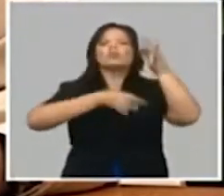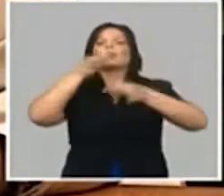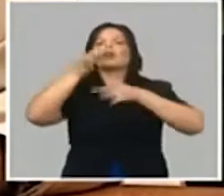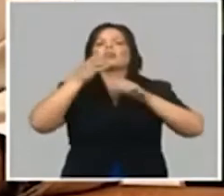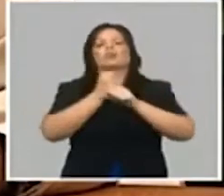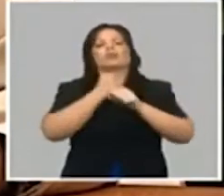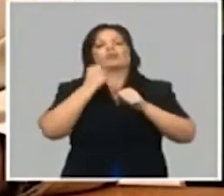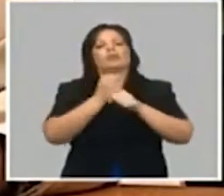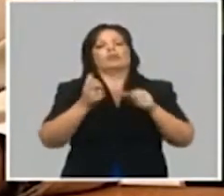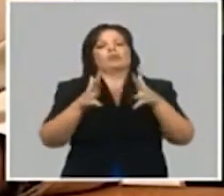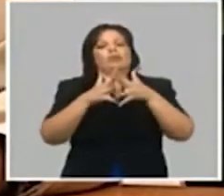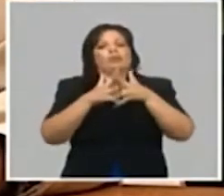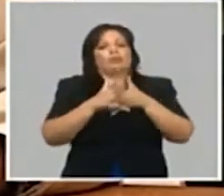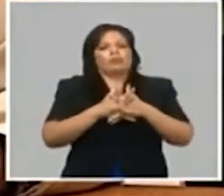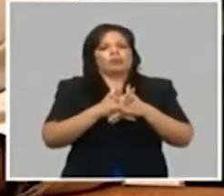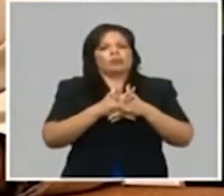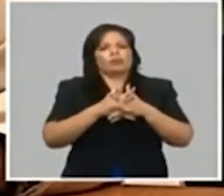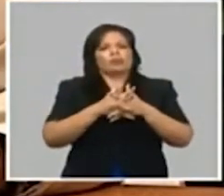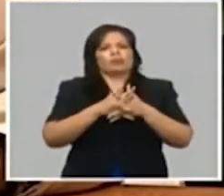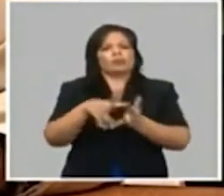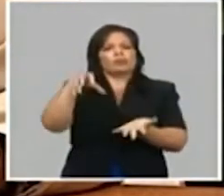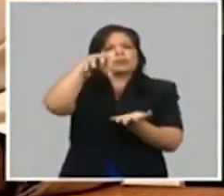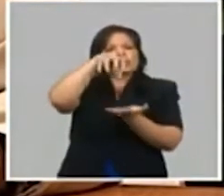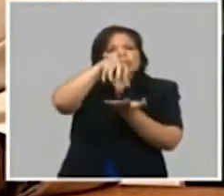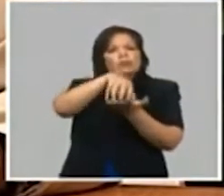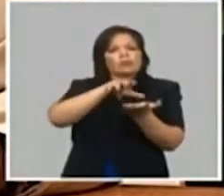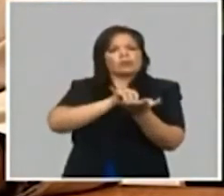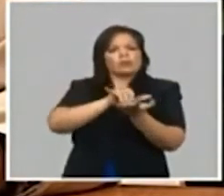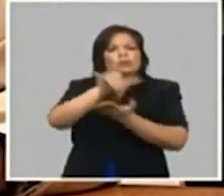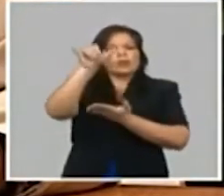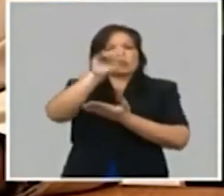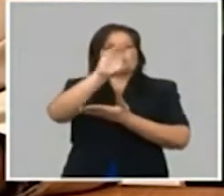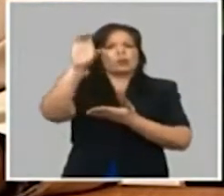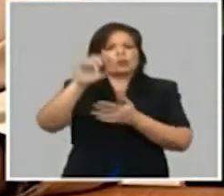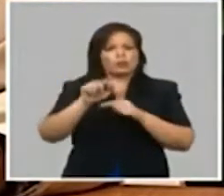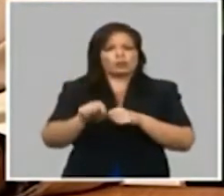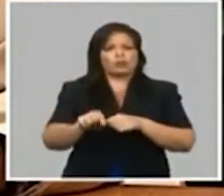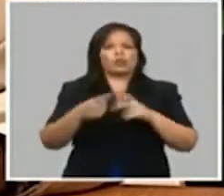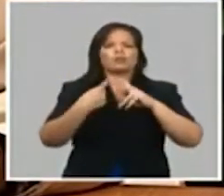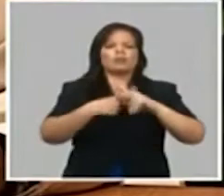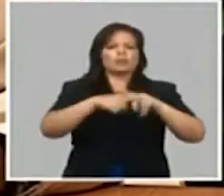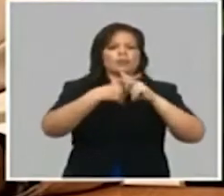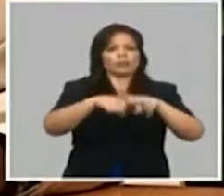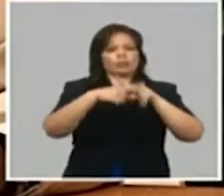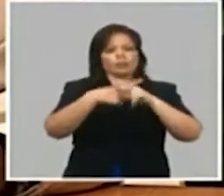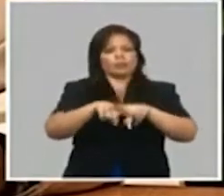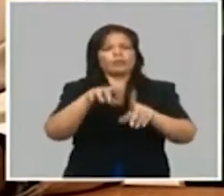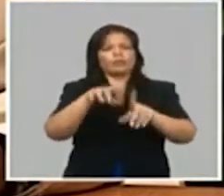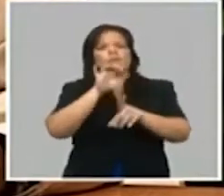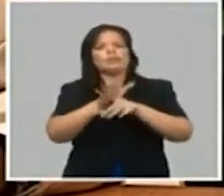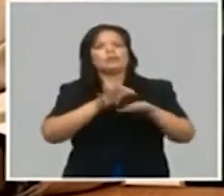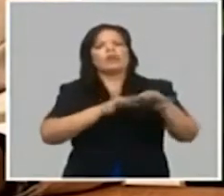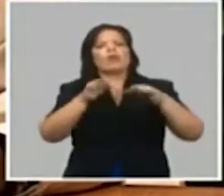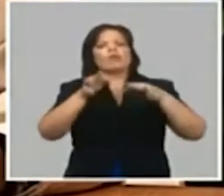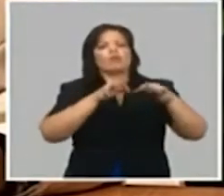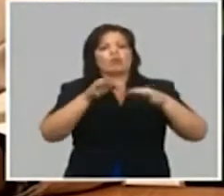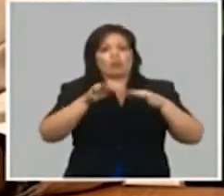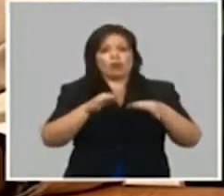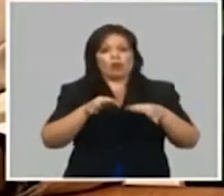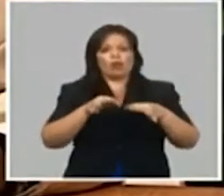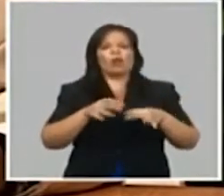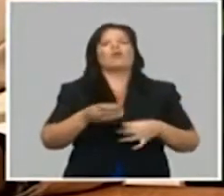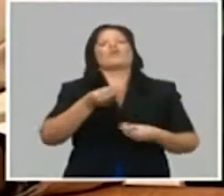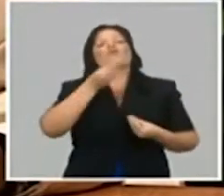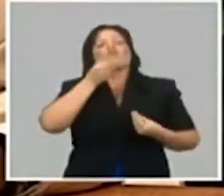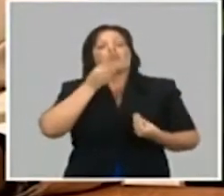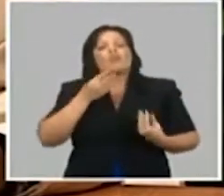conjunto en las terminales aéreas en el restablecimiento de las mismas para que cuando